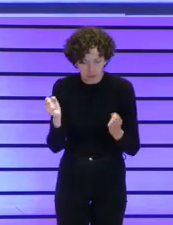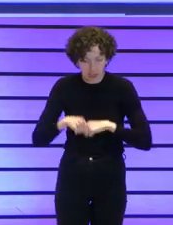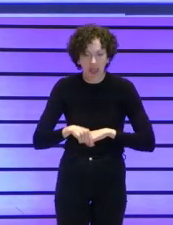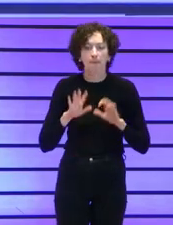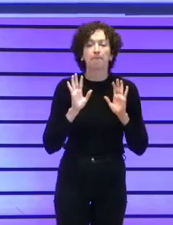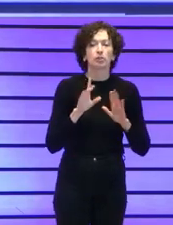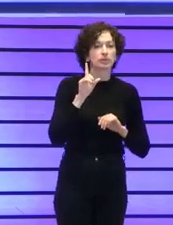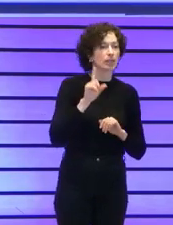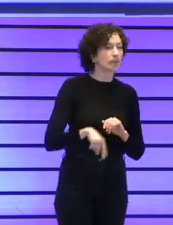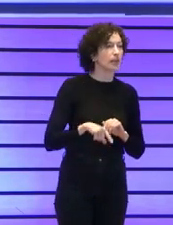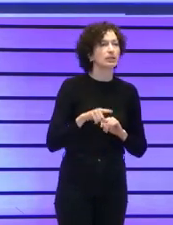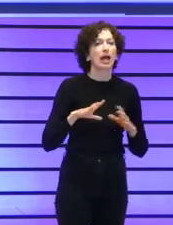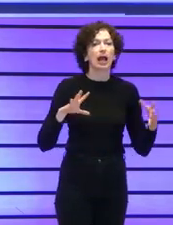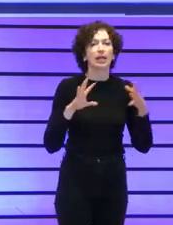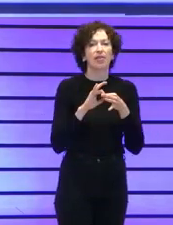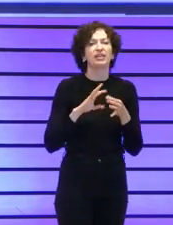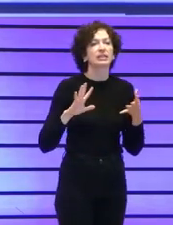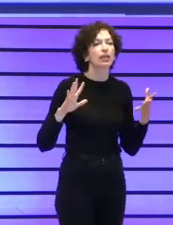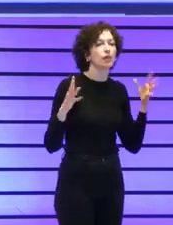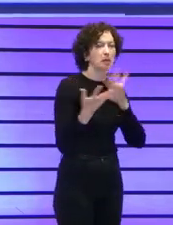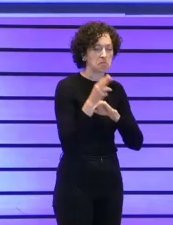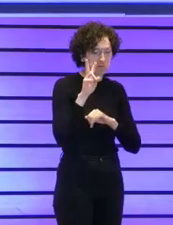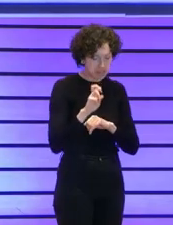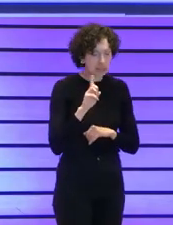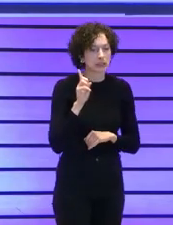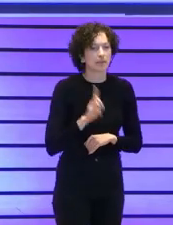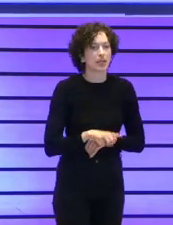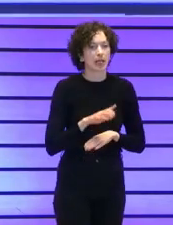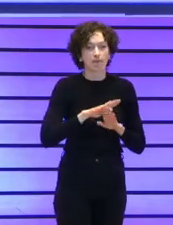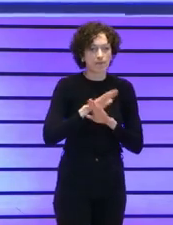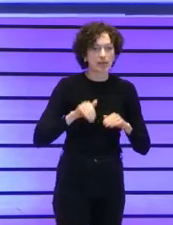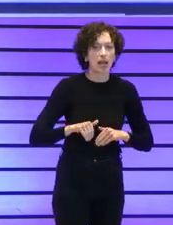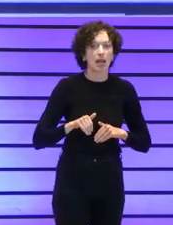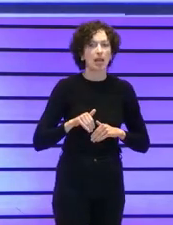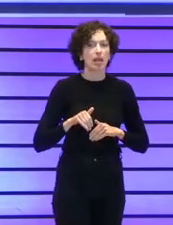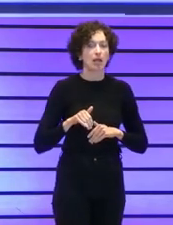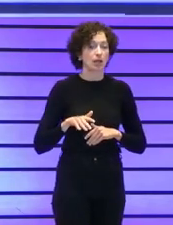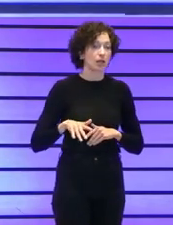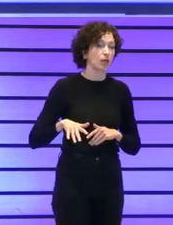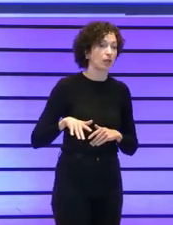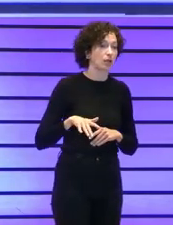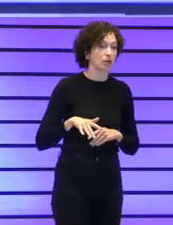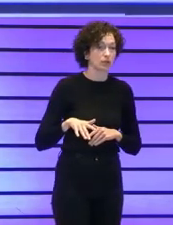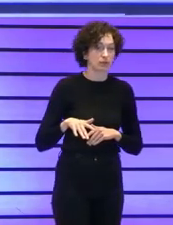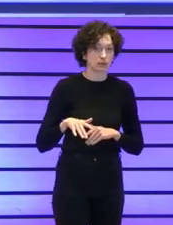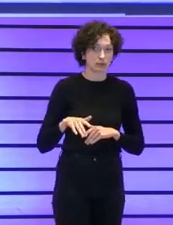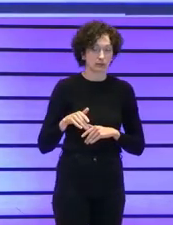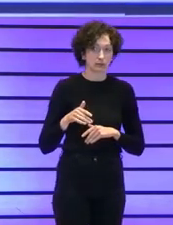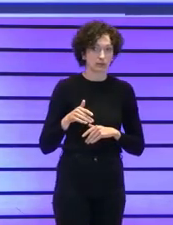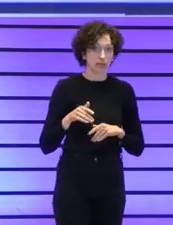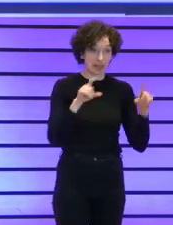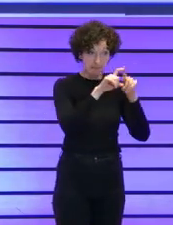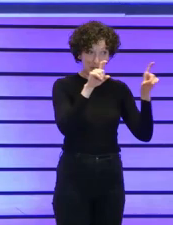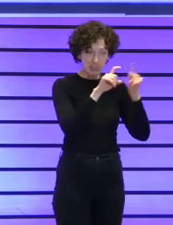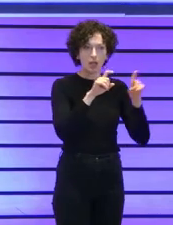las alianzas más transformadoras, es decir, que llegan a tener un impacto sobre el core business de la empresa, sobre cómo